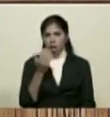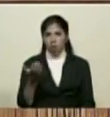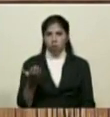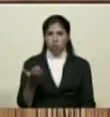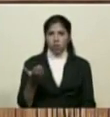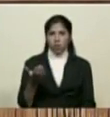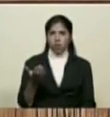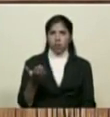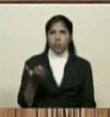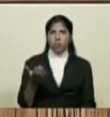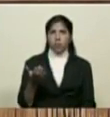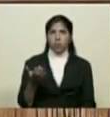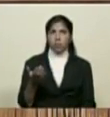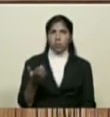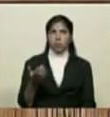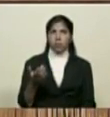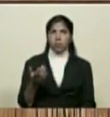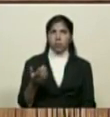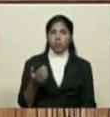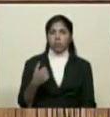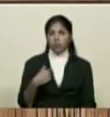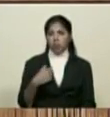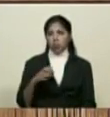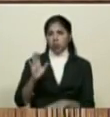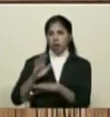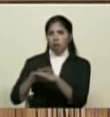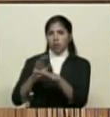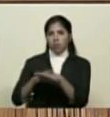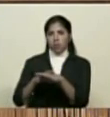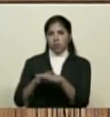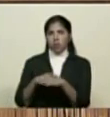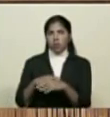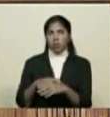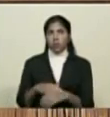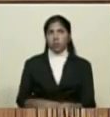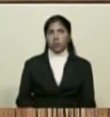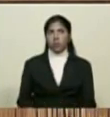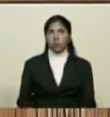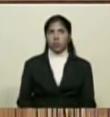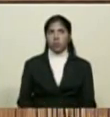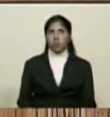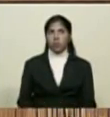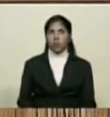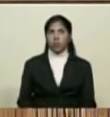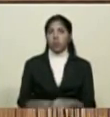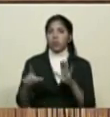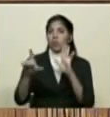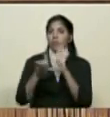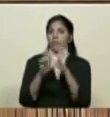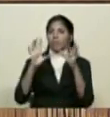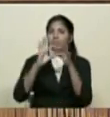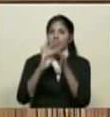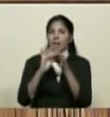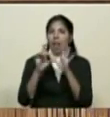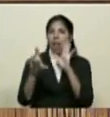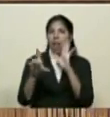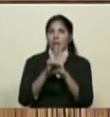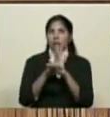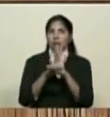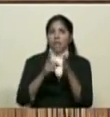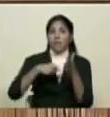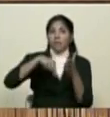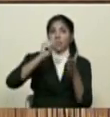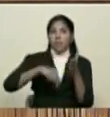serán indicados por esta digna institución a su cargo en base al marco legal. Y